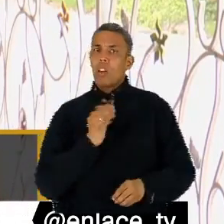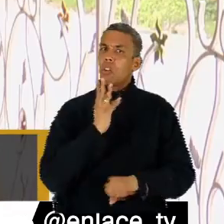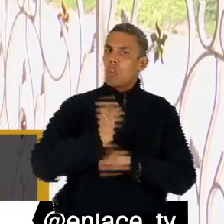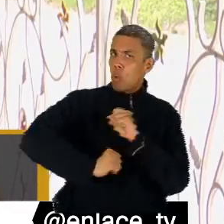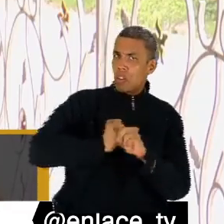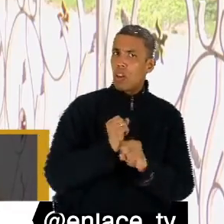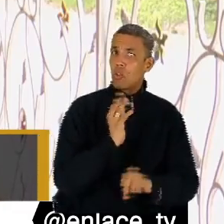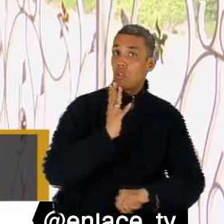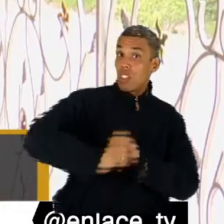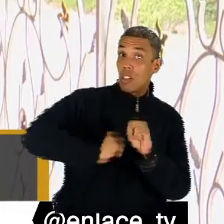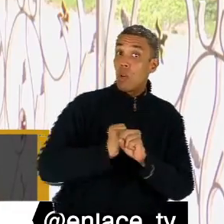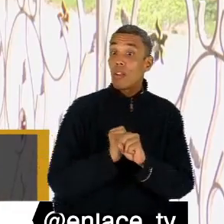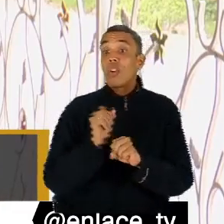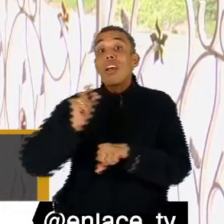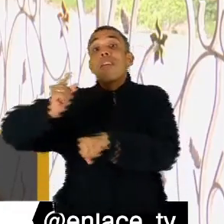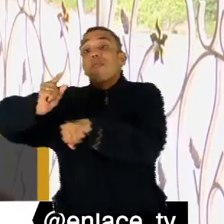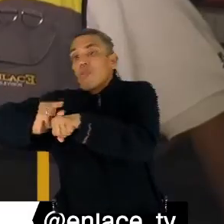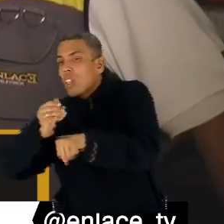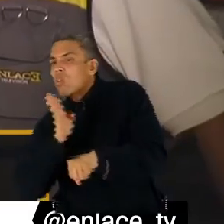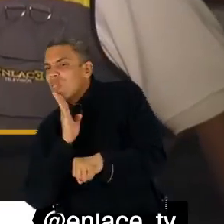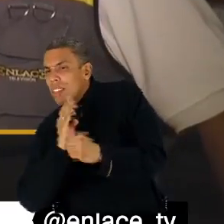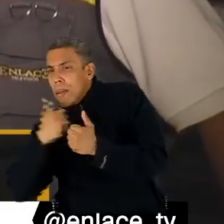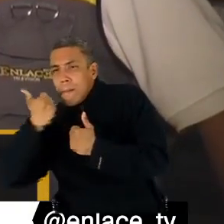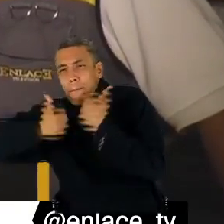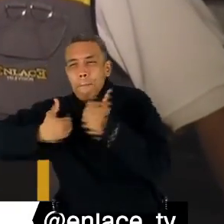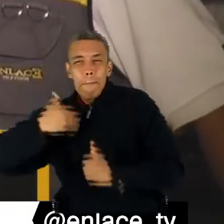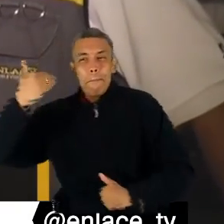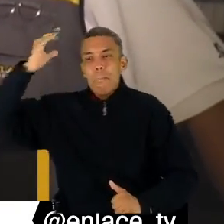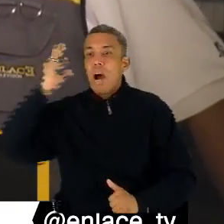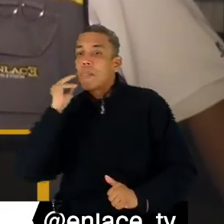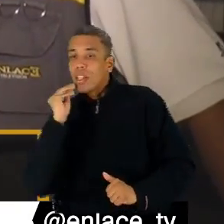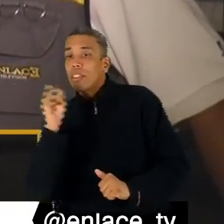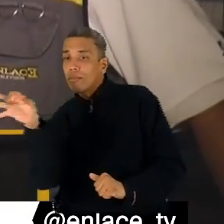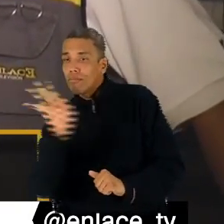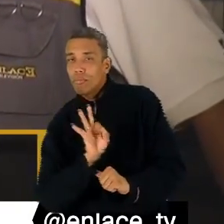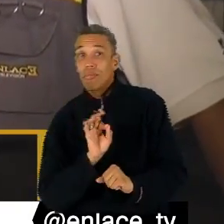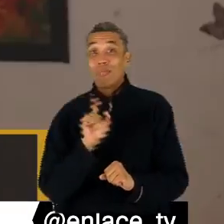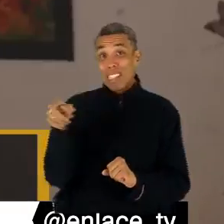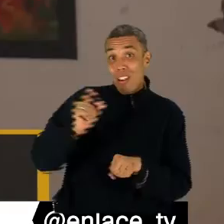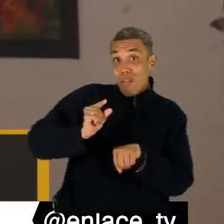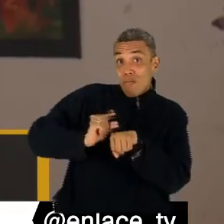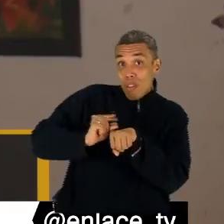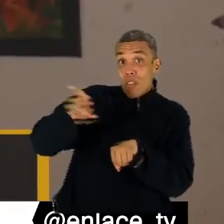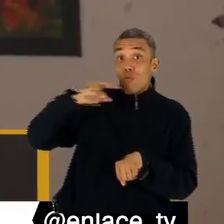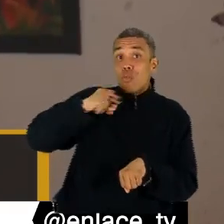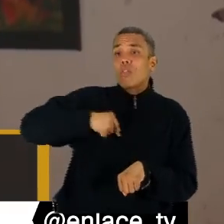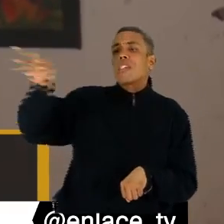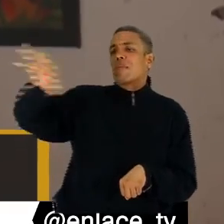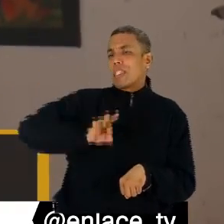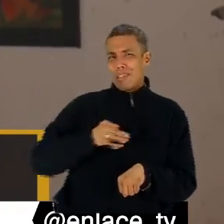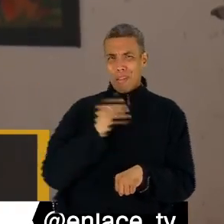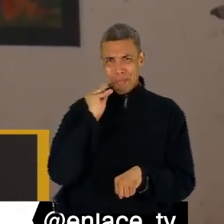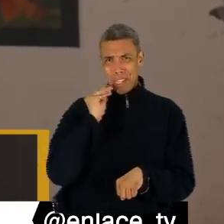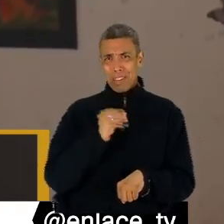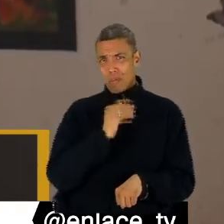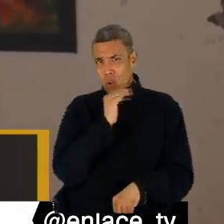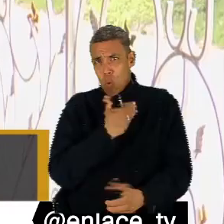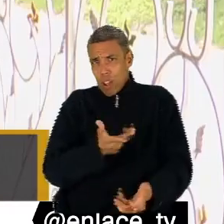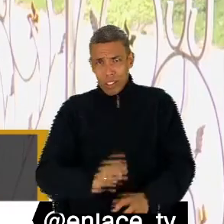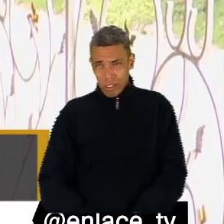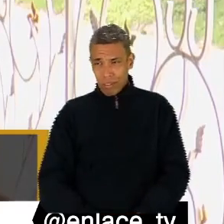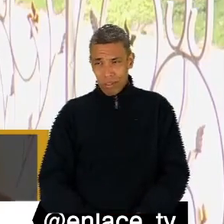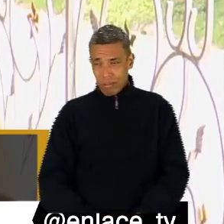se cometió ese error en la contratación de esta fundación. El presidente comunal hace un llamado a las autoridades competentes para que tomen cartas en este asunto. El